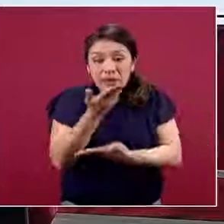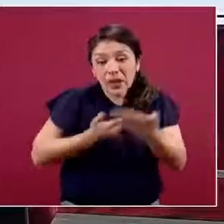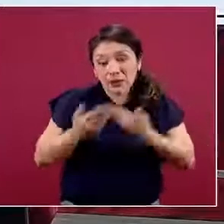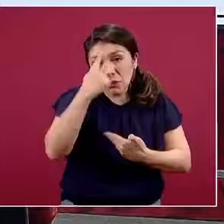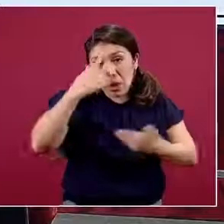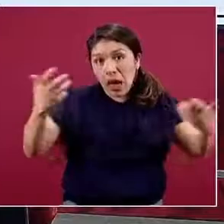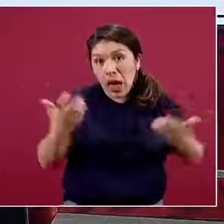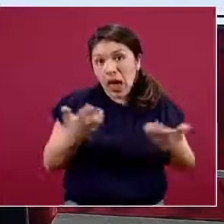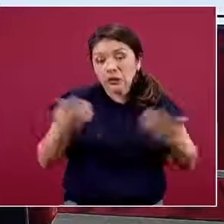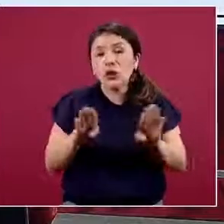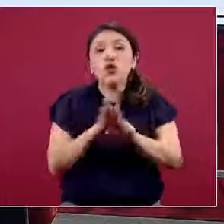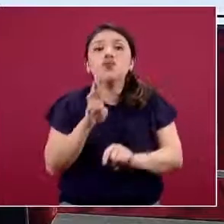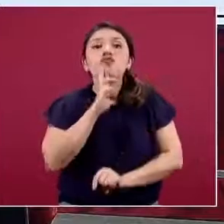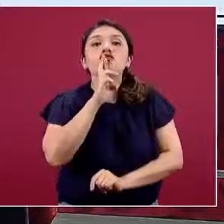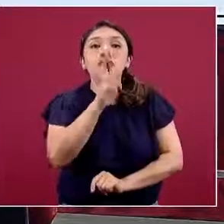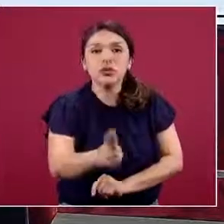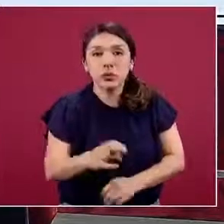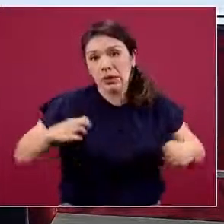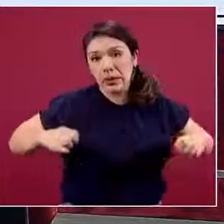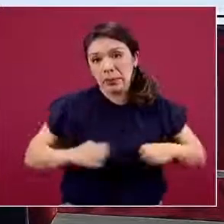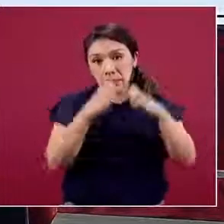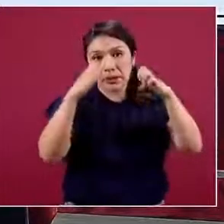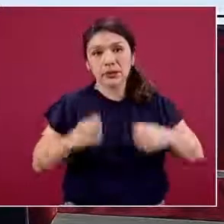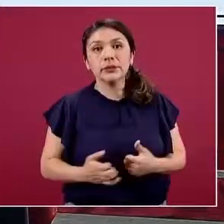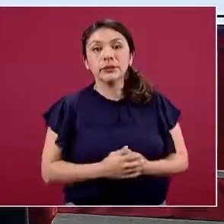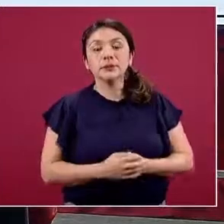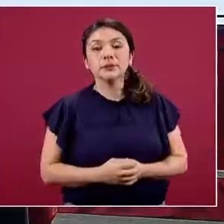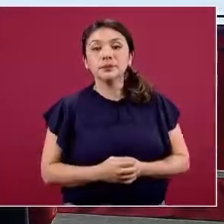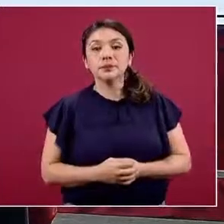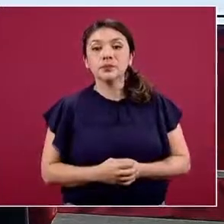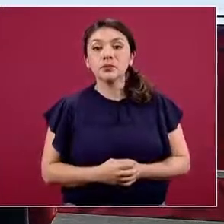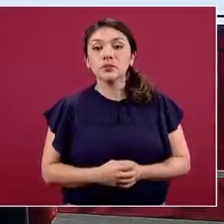las acciones de respuesta. La que sigue, por favor.